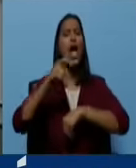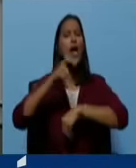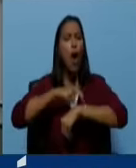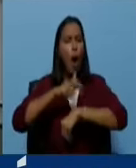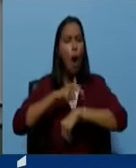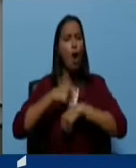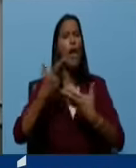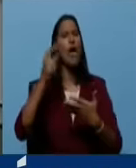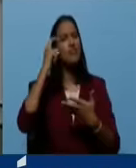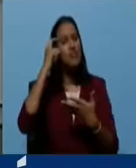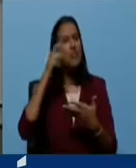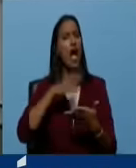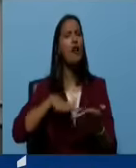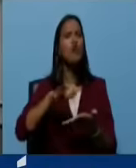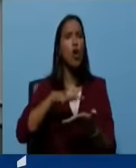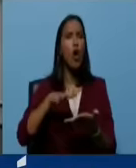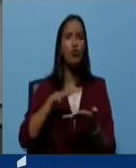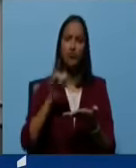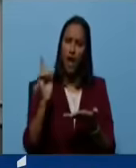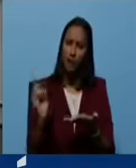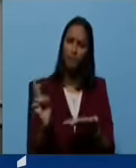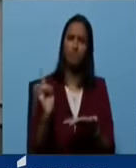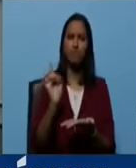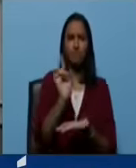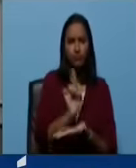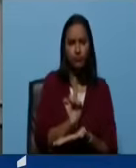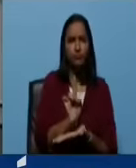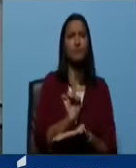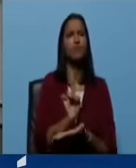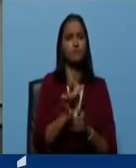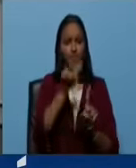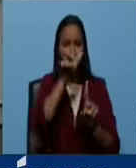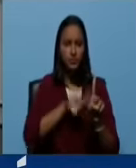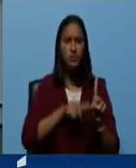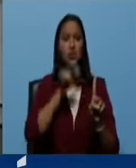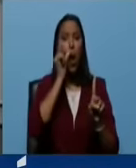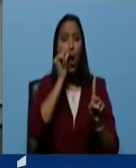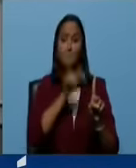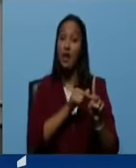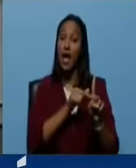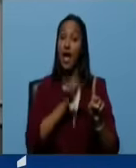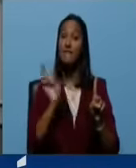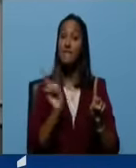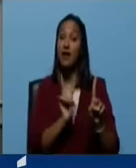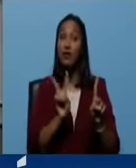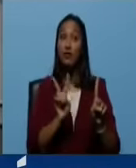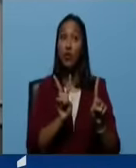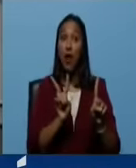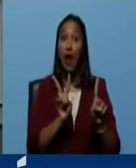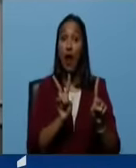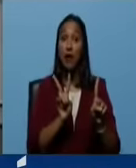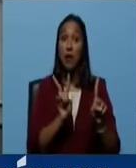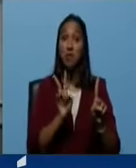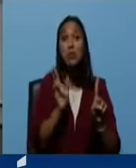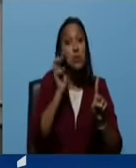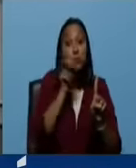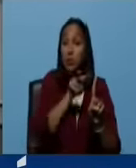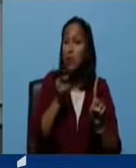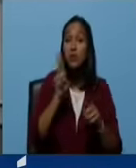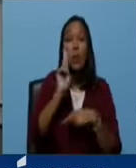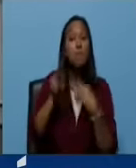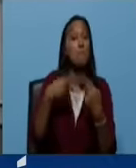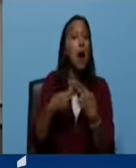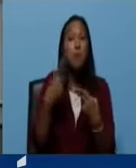que este ciudadano, que no ha dado la cara más nunca,